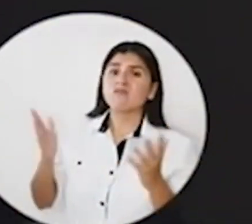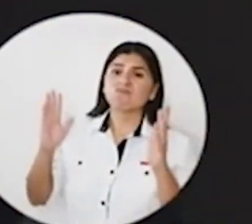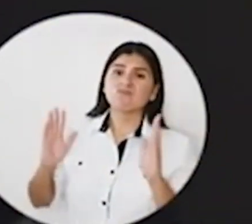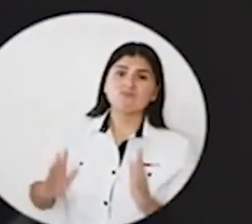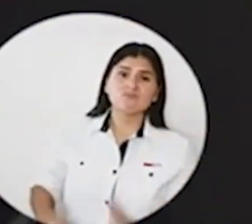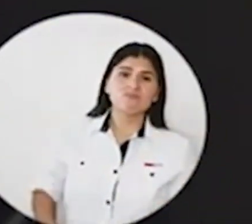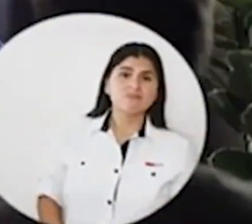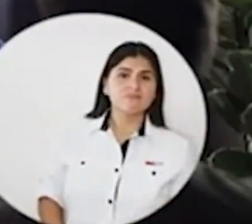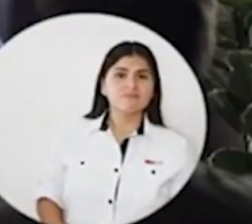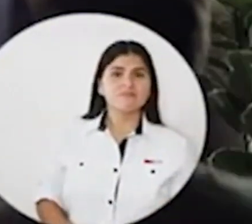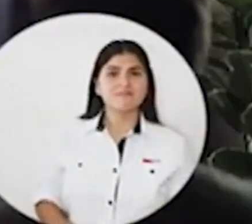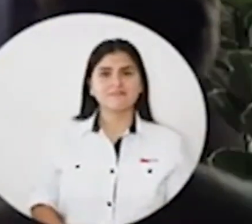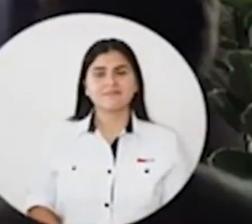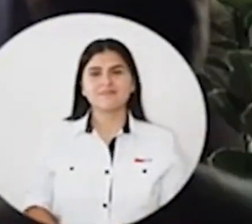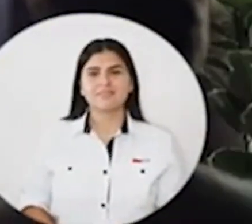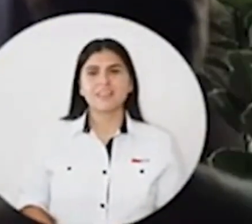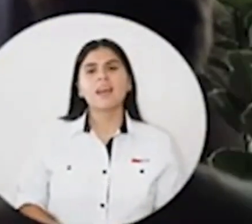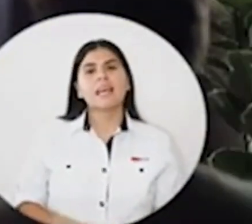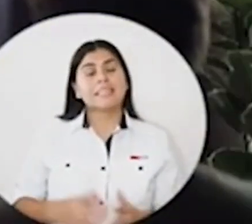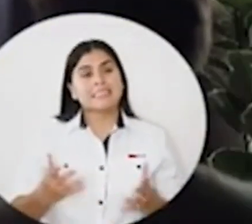ahí.